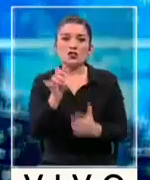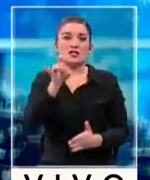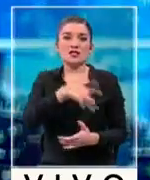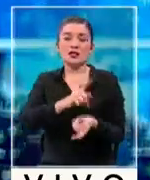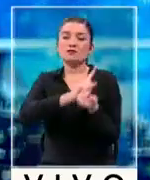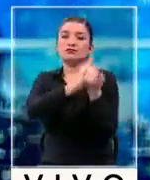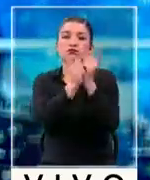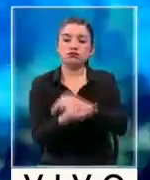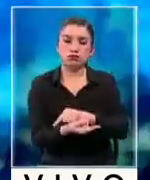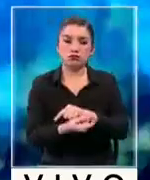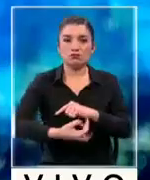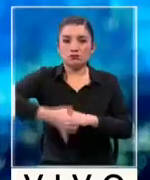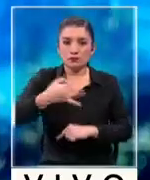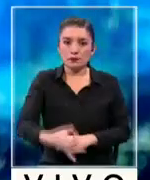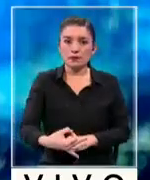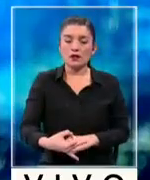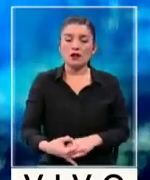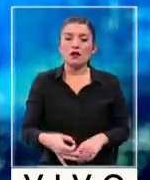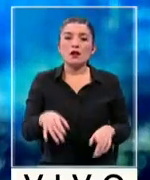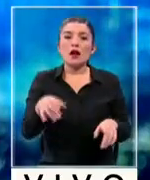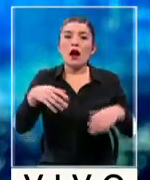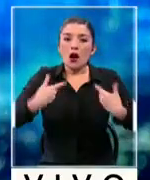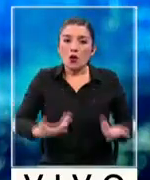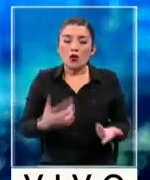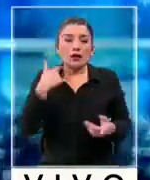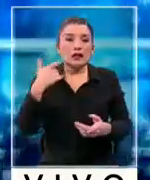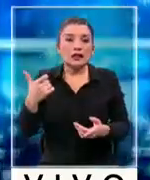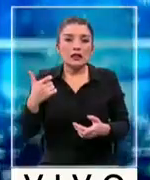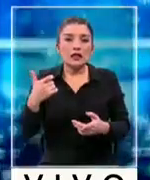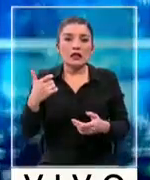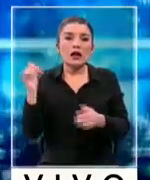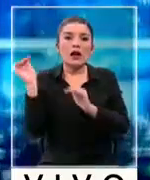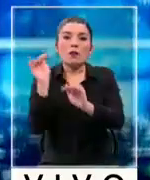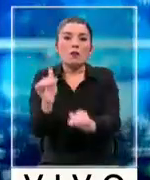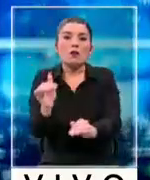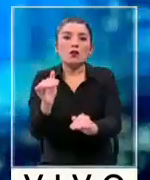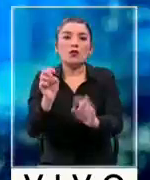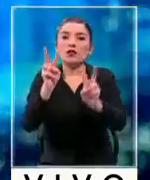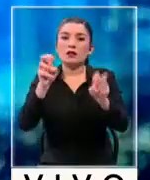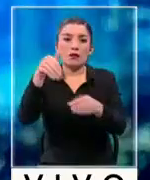efectivamente. Y que solamente en este momento lo que se está privilegiando es la materia electoral.